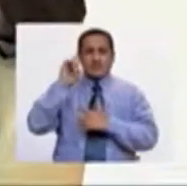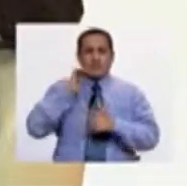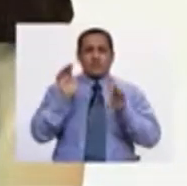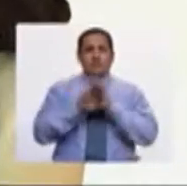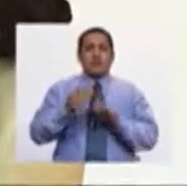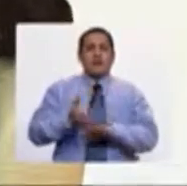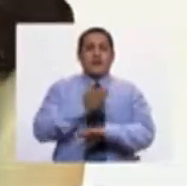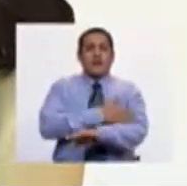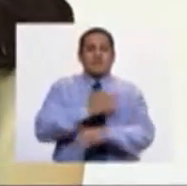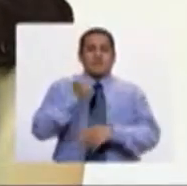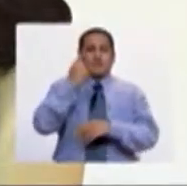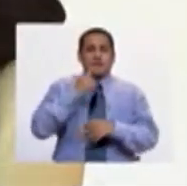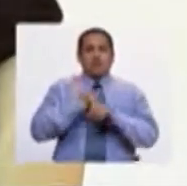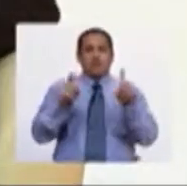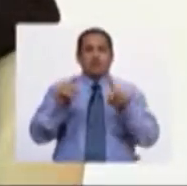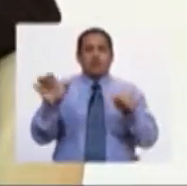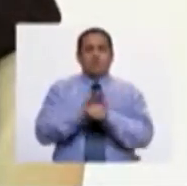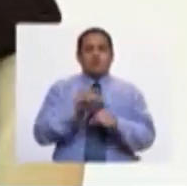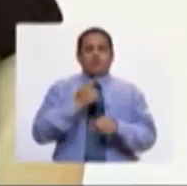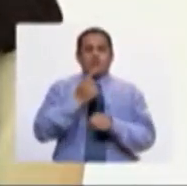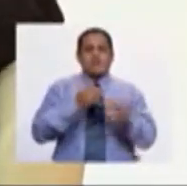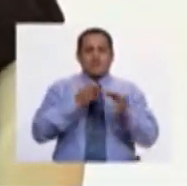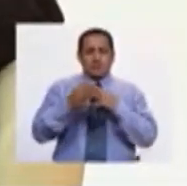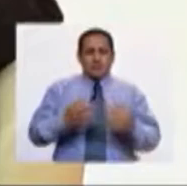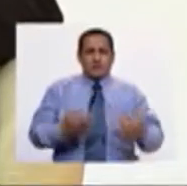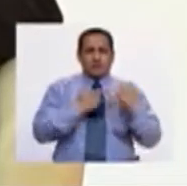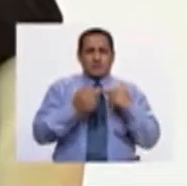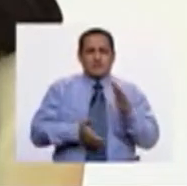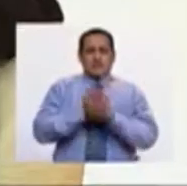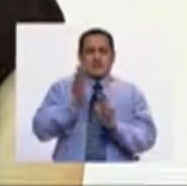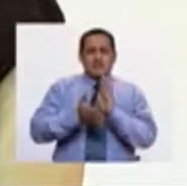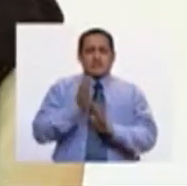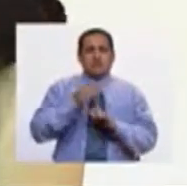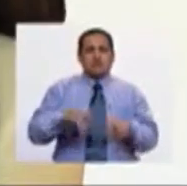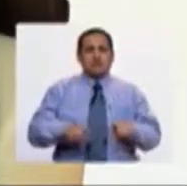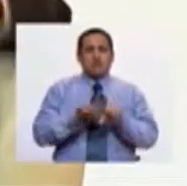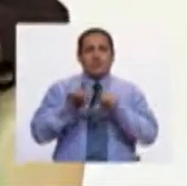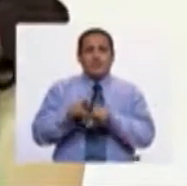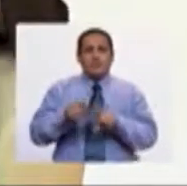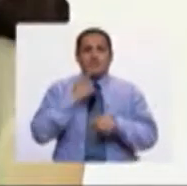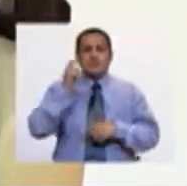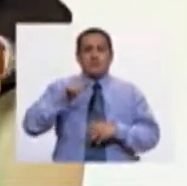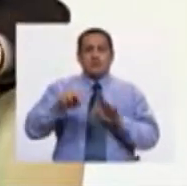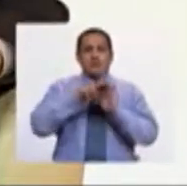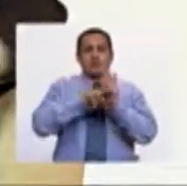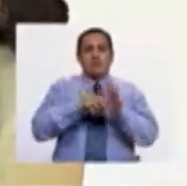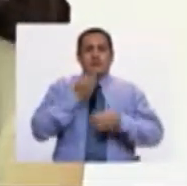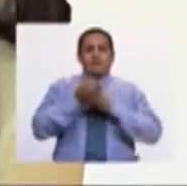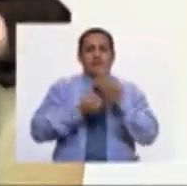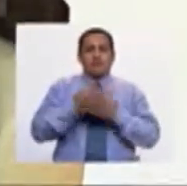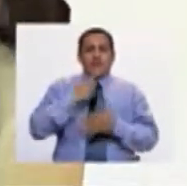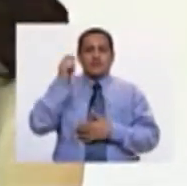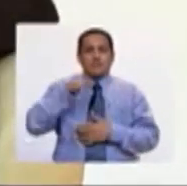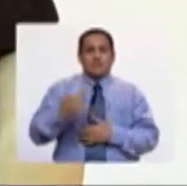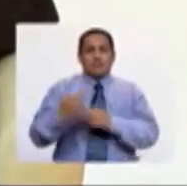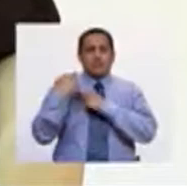decir, entendía claramente que no bastaba con decir tenemos deber de contribuir a la defensa. También se requiere una norma expresa que te